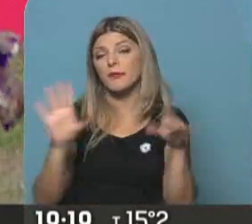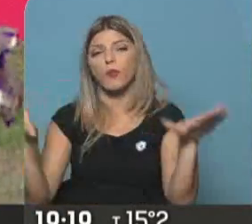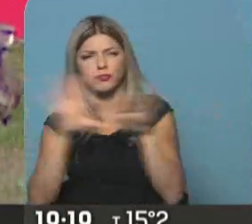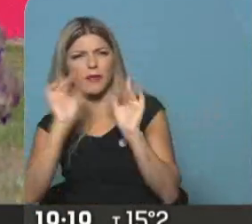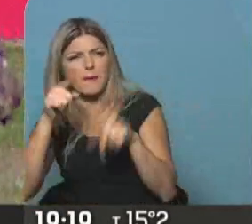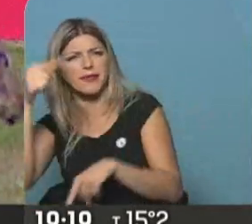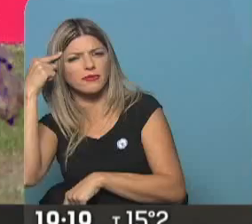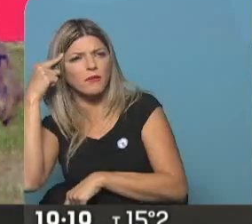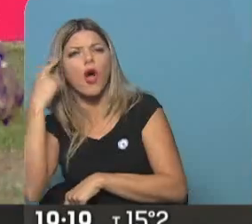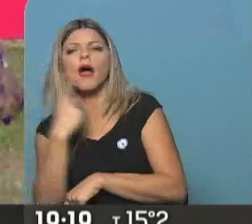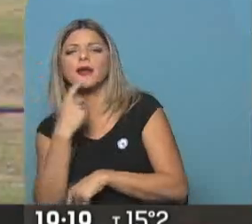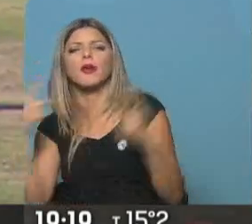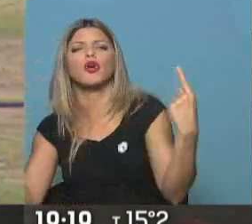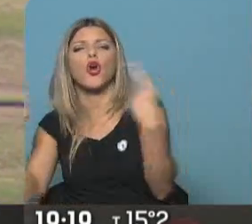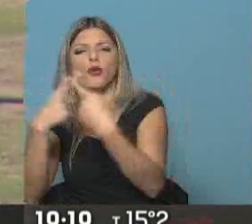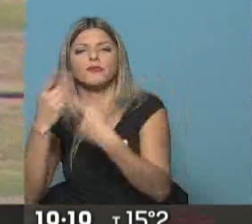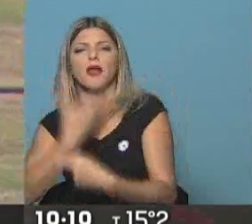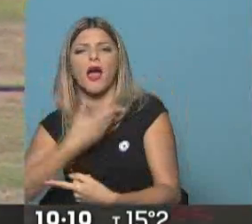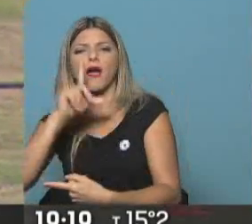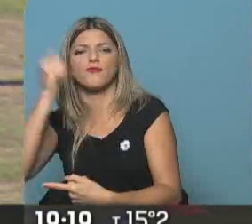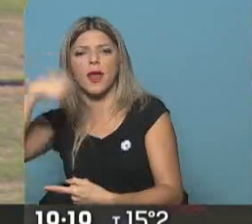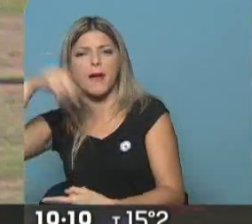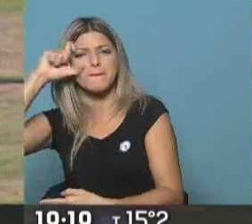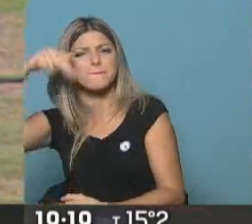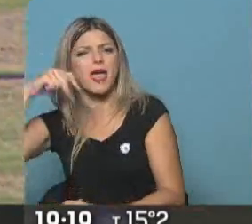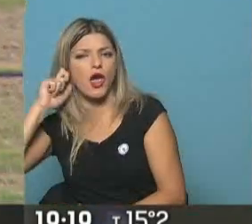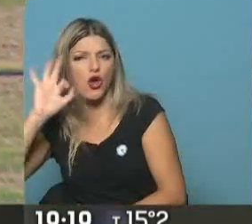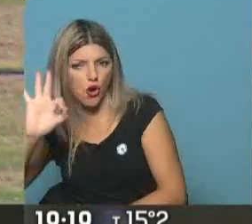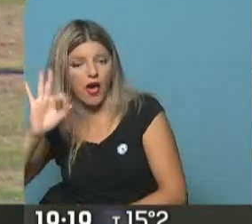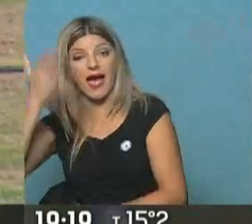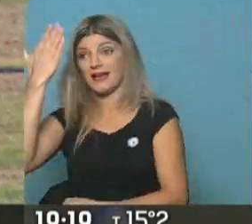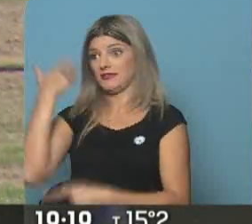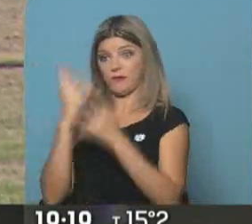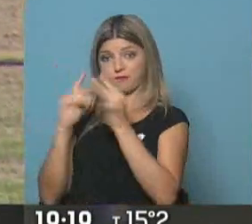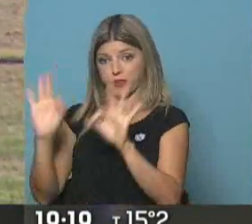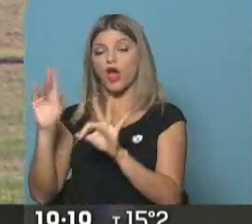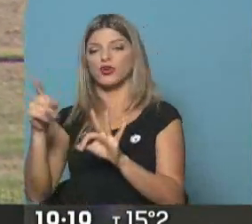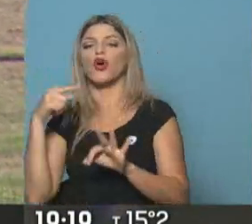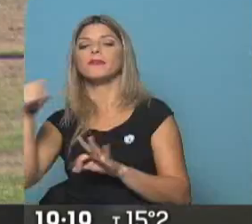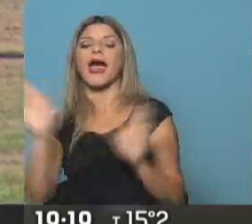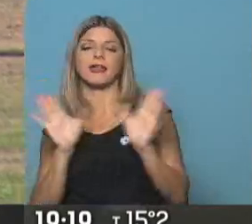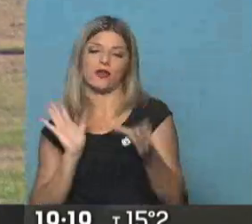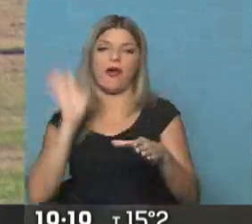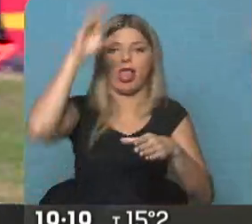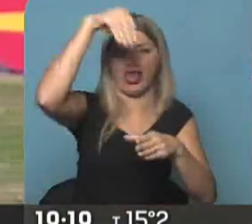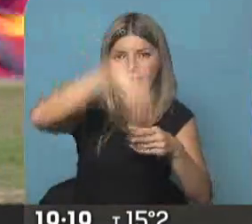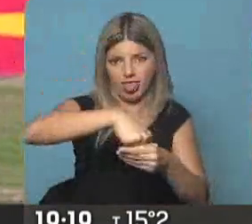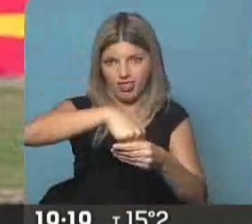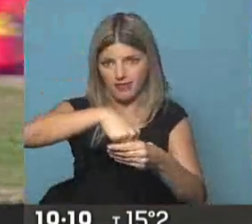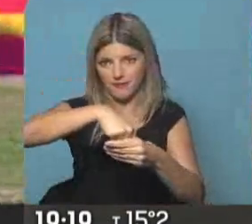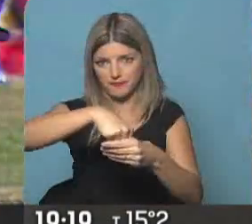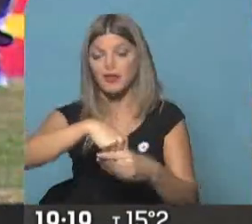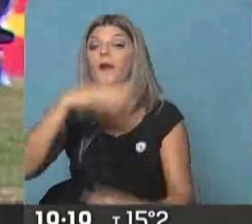mantener la valla invicta, el arquero de River se ha sumado al grupo que se entrenó hoy por la mañana. El fin de semana